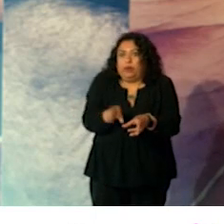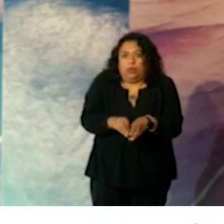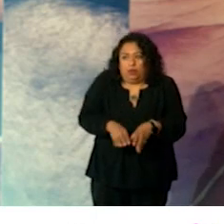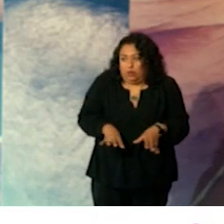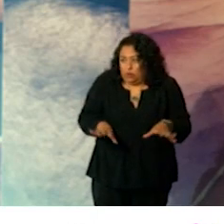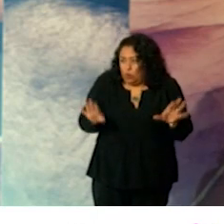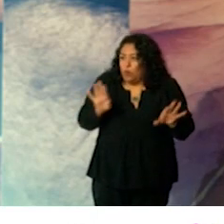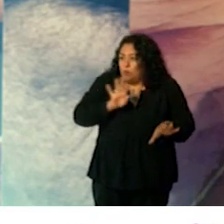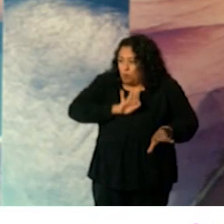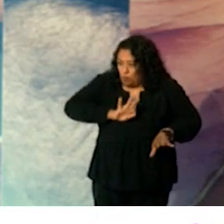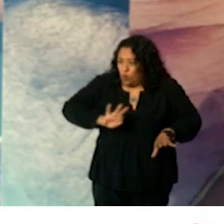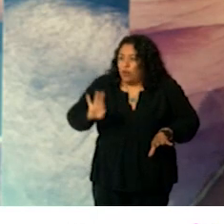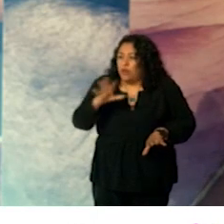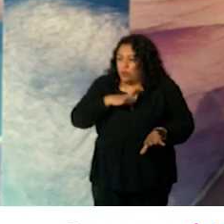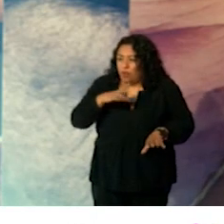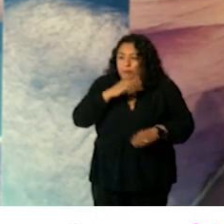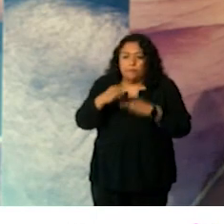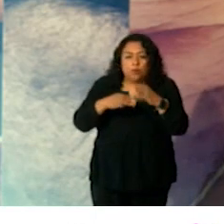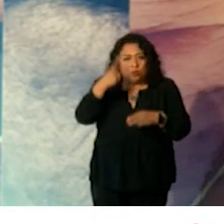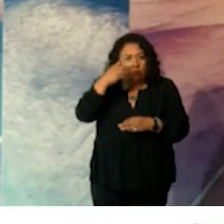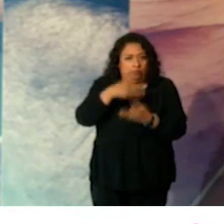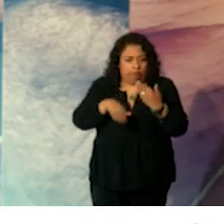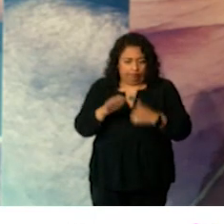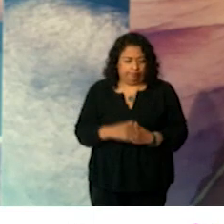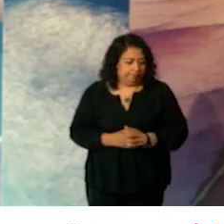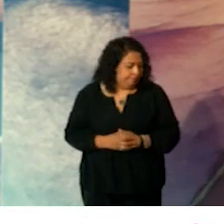que pueda, por ejemplo, crear un futuro para nosotros.